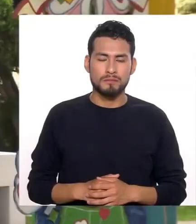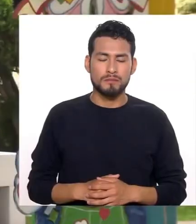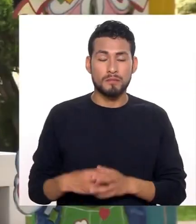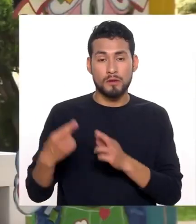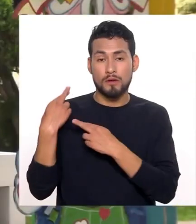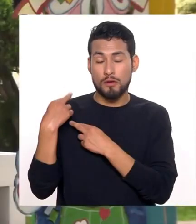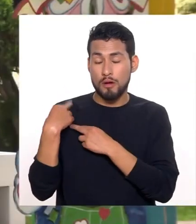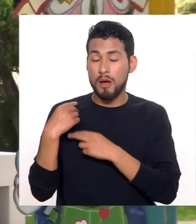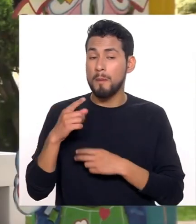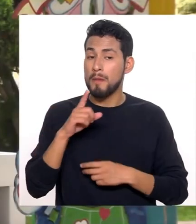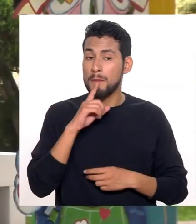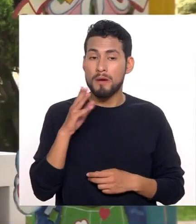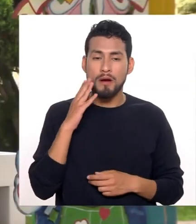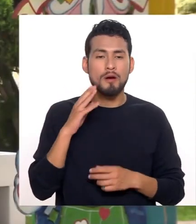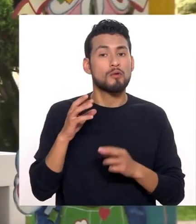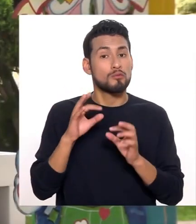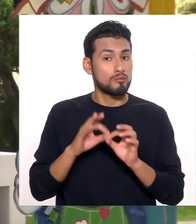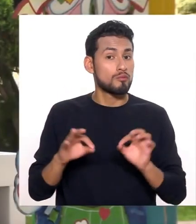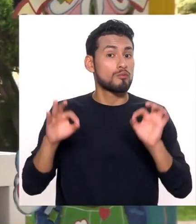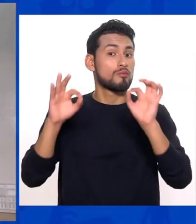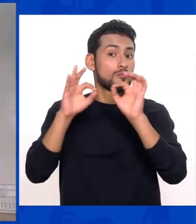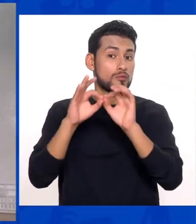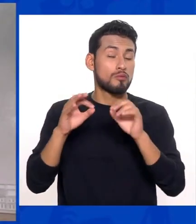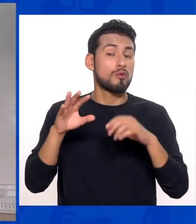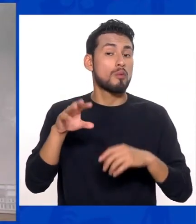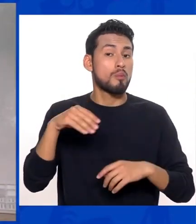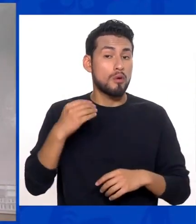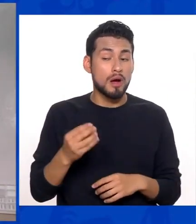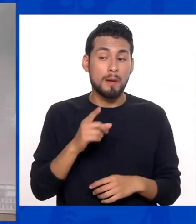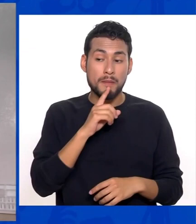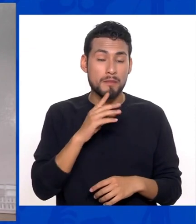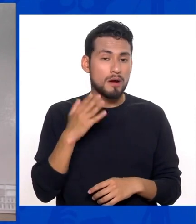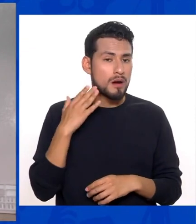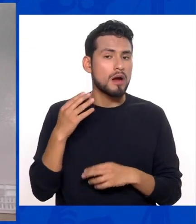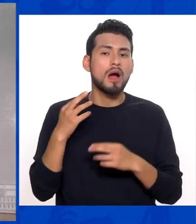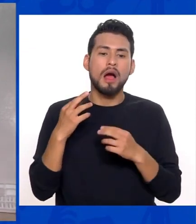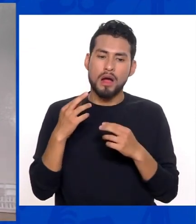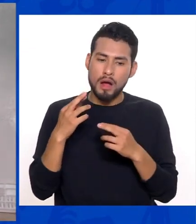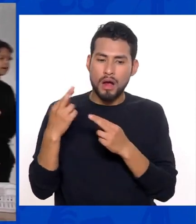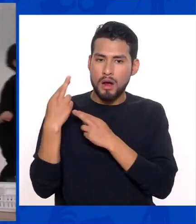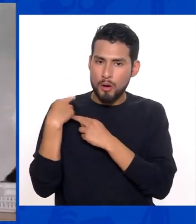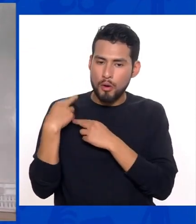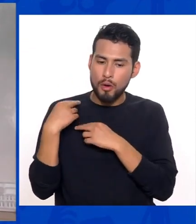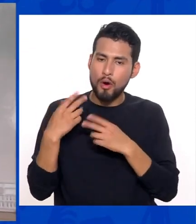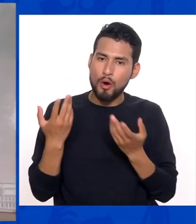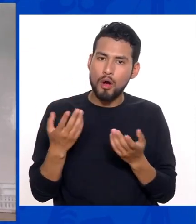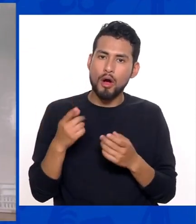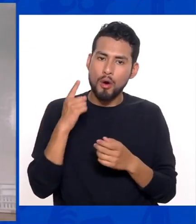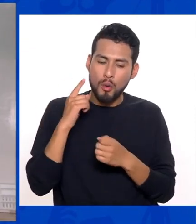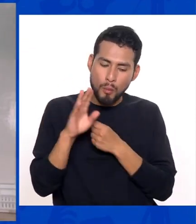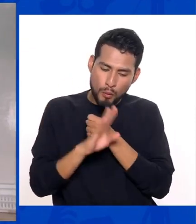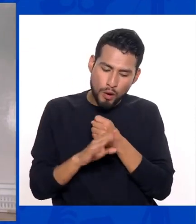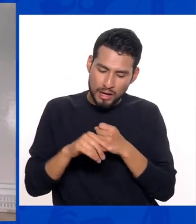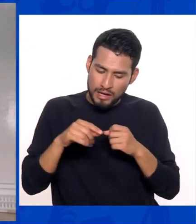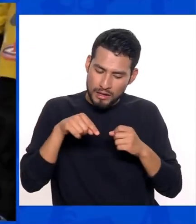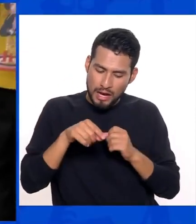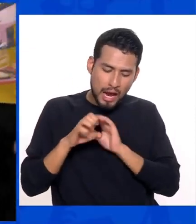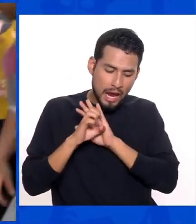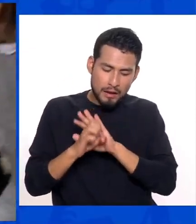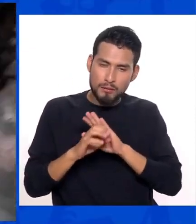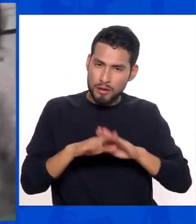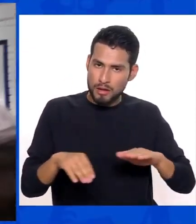El rol de los padres es fundamental, ¿no? Porque ellos son quienes acompañan aquí, ejercen como una sombra de sus